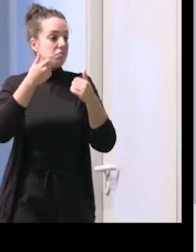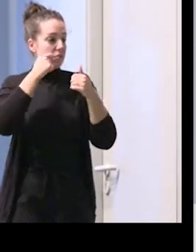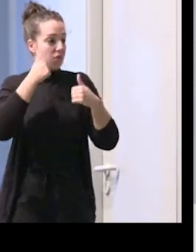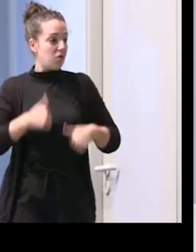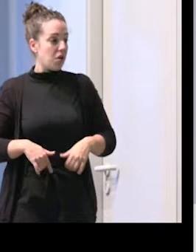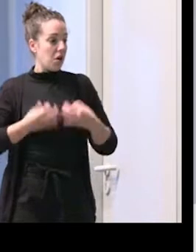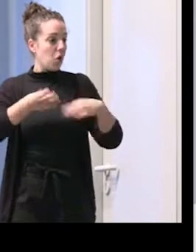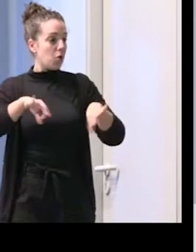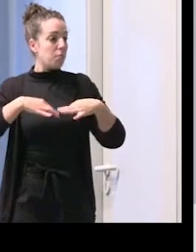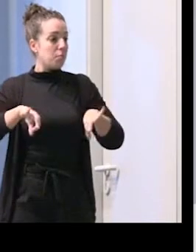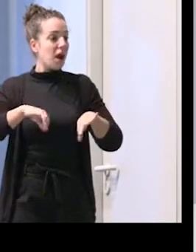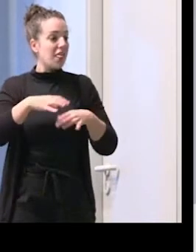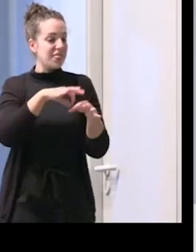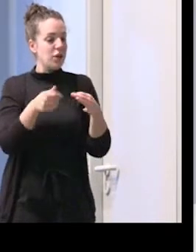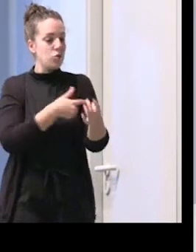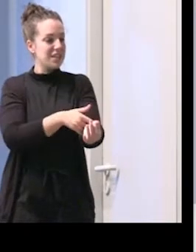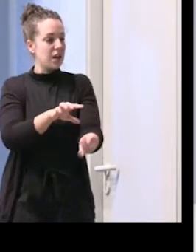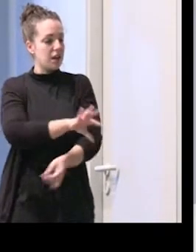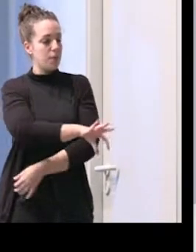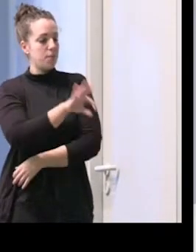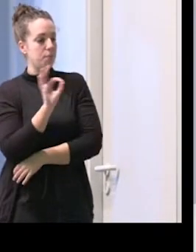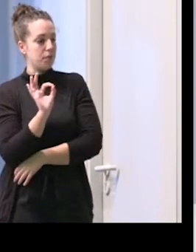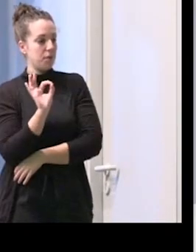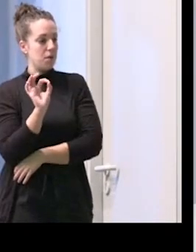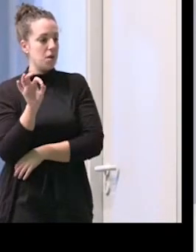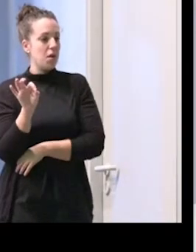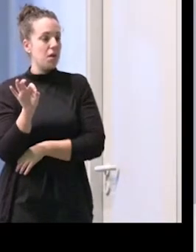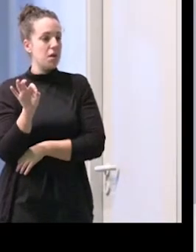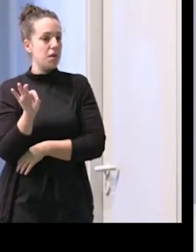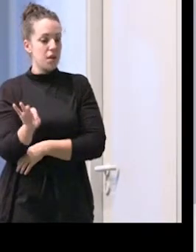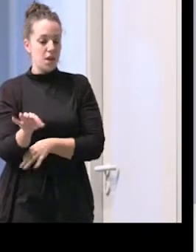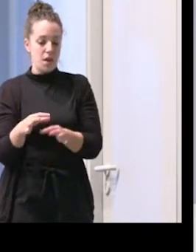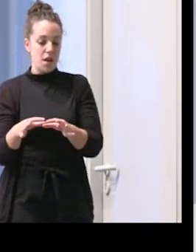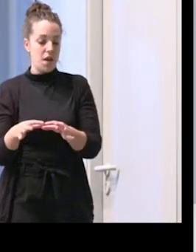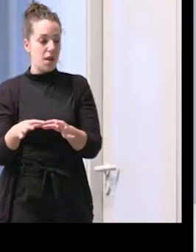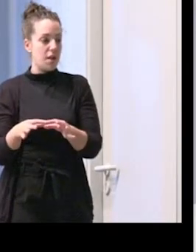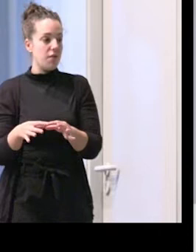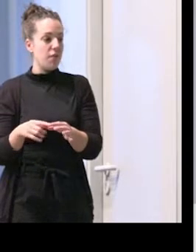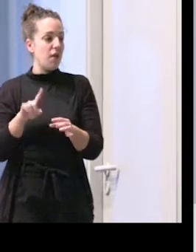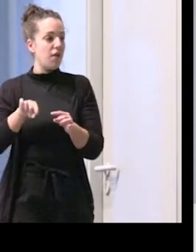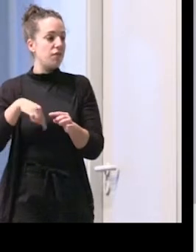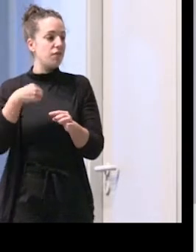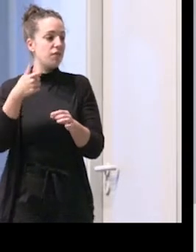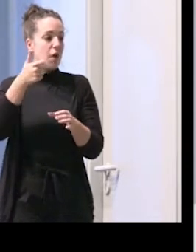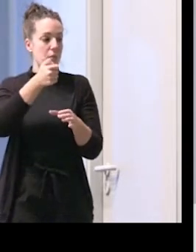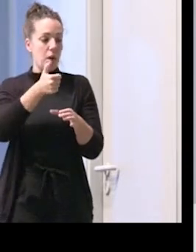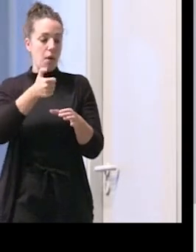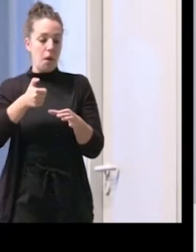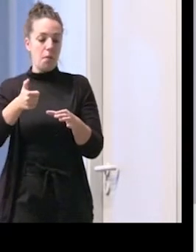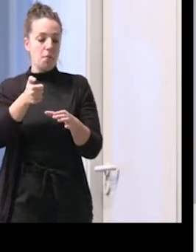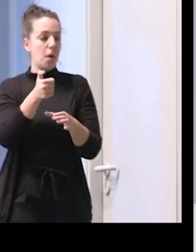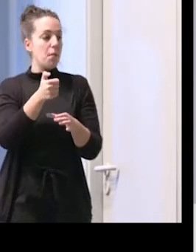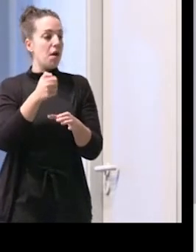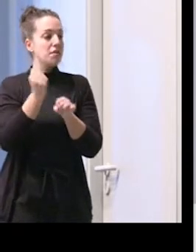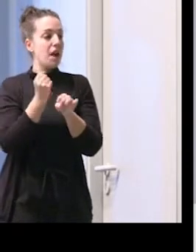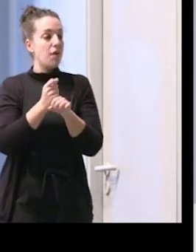un fibroblasto o una célula de la sangre, y administrándole muy pocos factores. El trabajo original